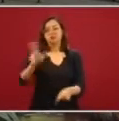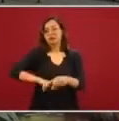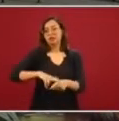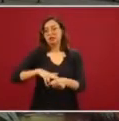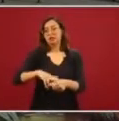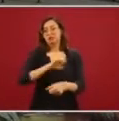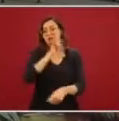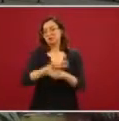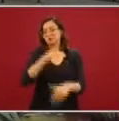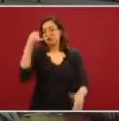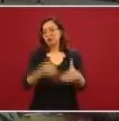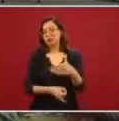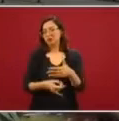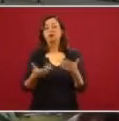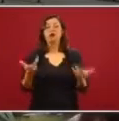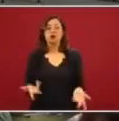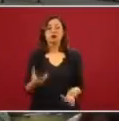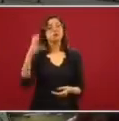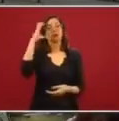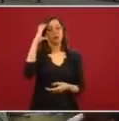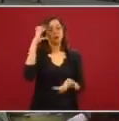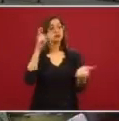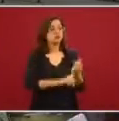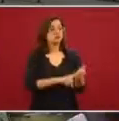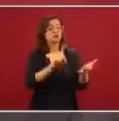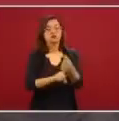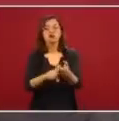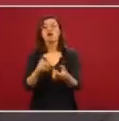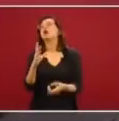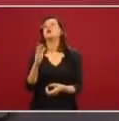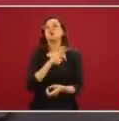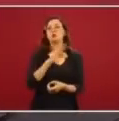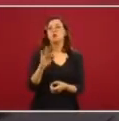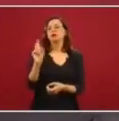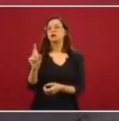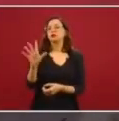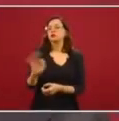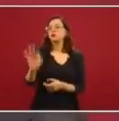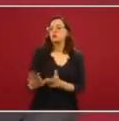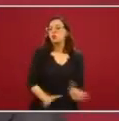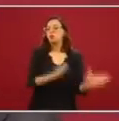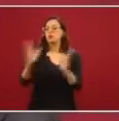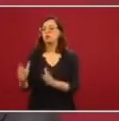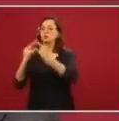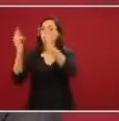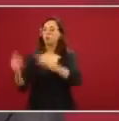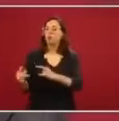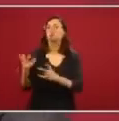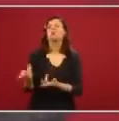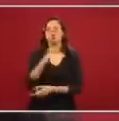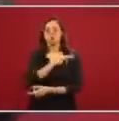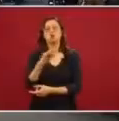con esta capacidad y las camas que incluyen más la expansión hospitalaria y la reconversión consideramos que vamos a poder hacer frente